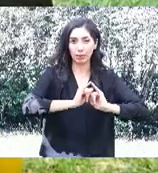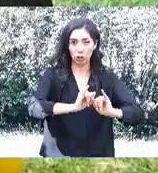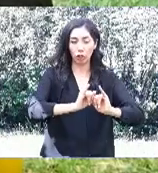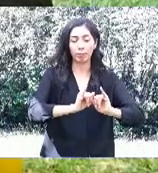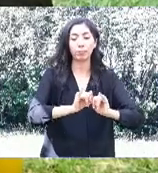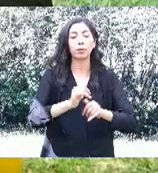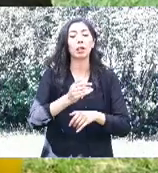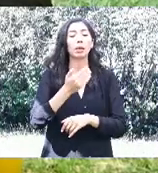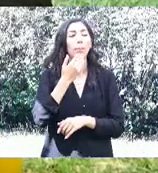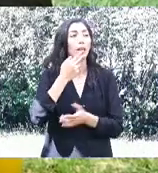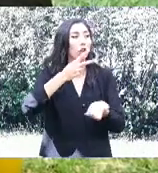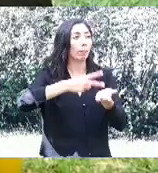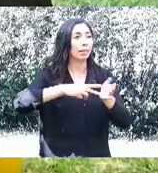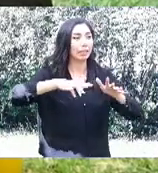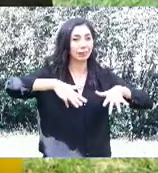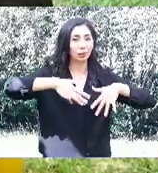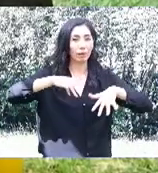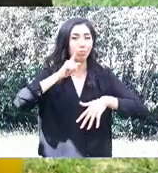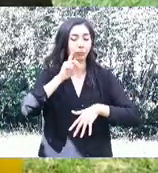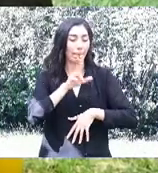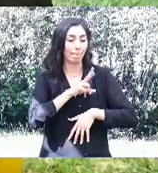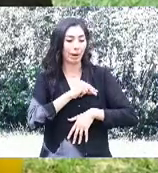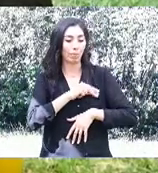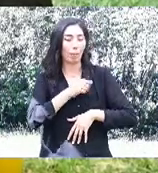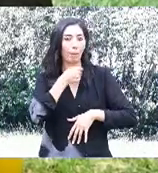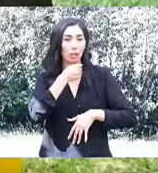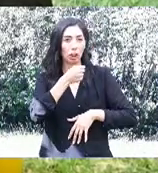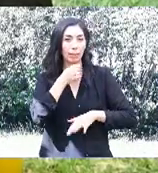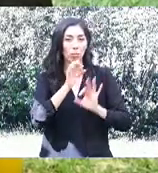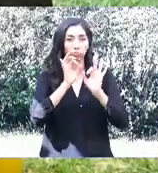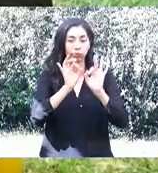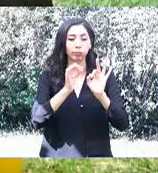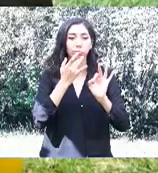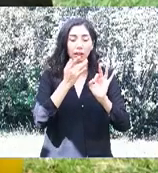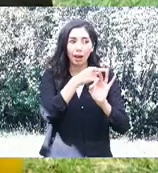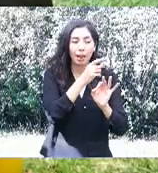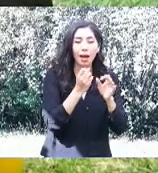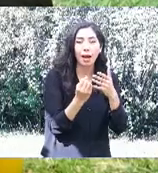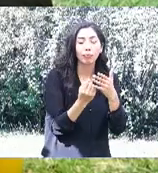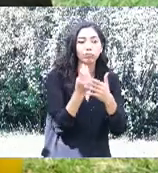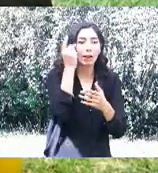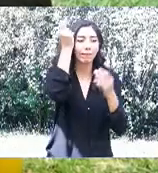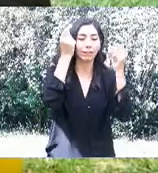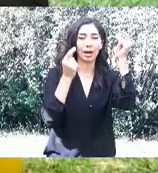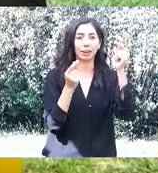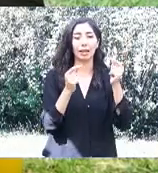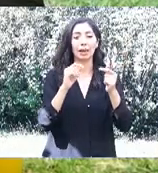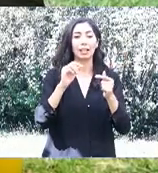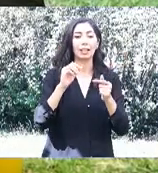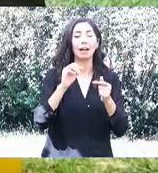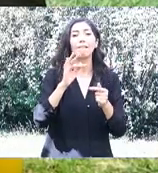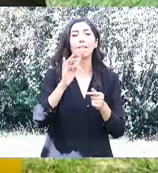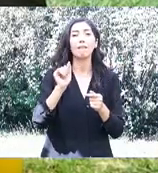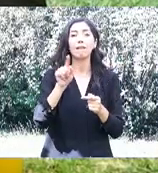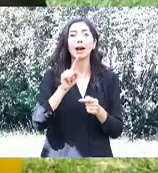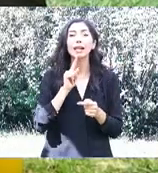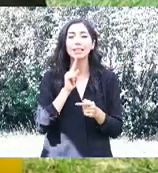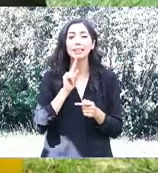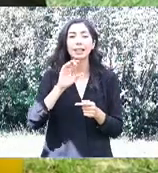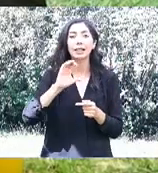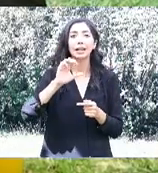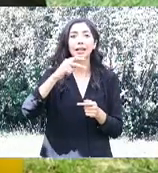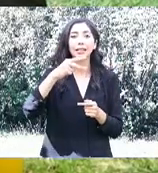2019 recibió el premio periodismo de excelencia por la creación de fastcheck que fue además el primer medio en Chile que logró